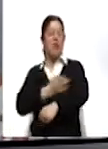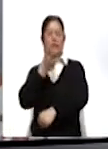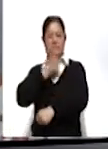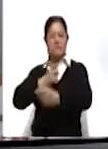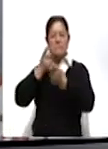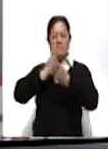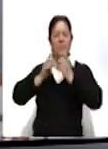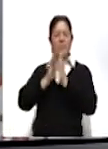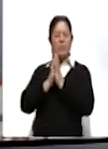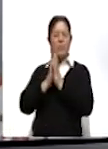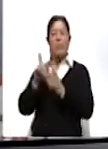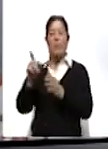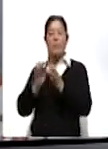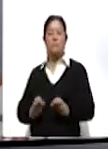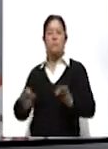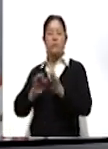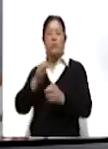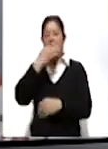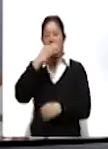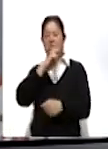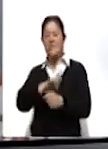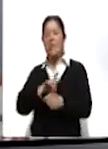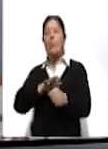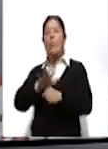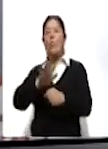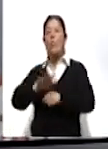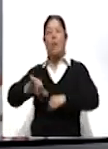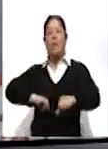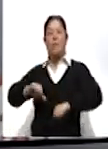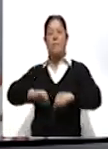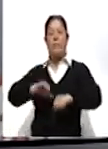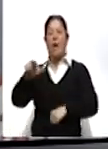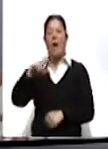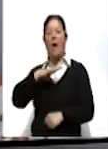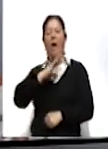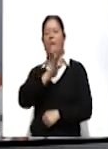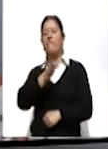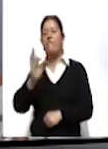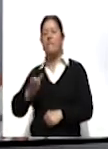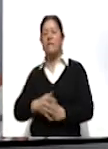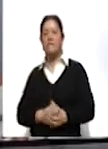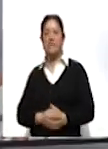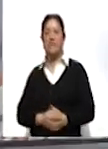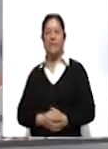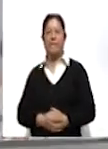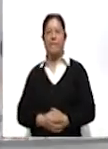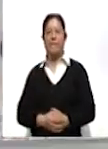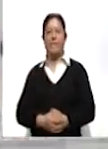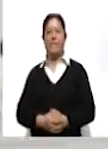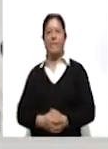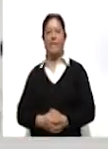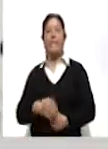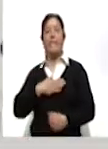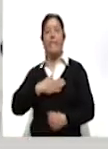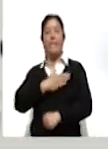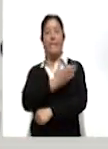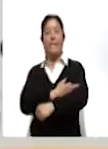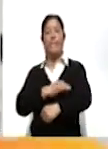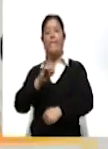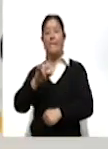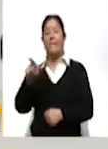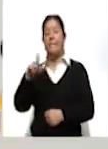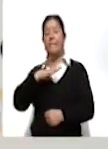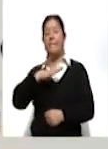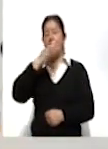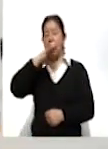este importante festival, qué actividades están contempladas y en qué fechas. Buenas tardes. Sí, pues les platico, este festival